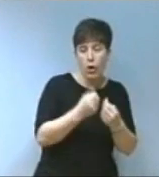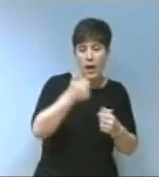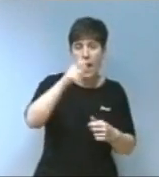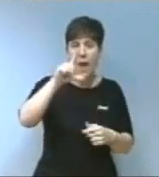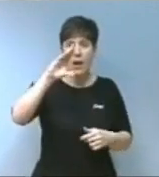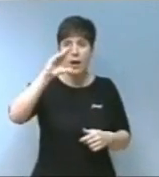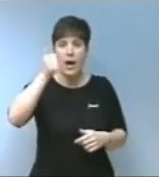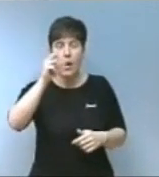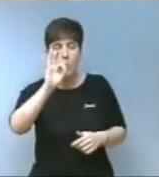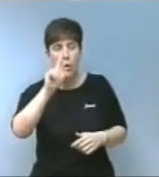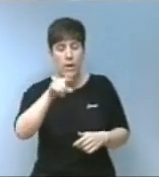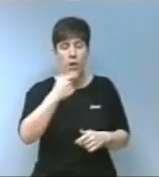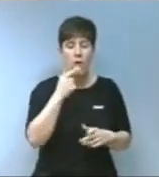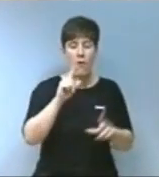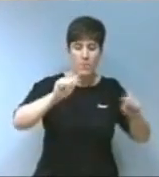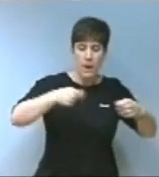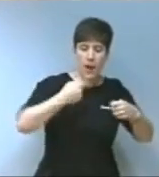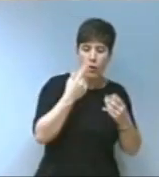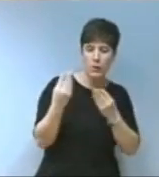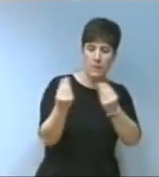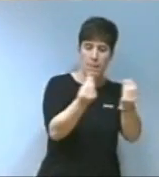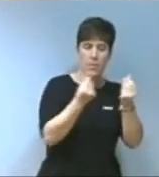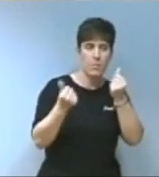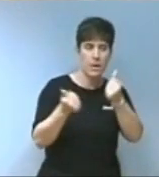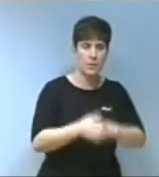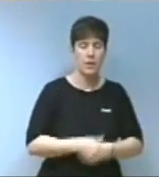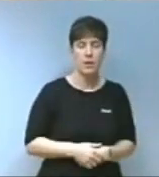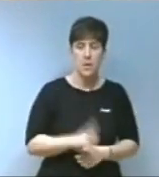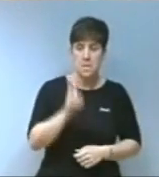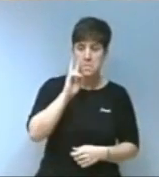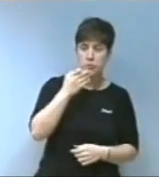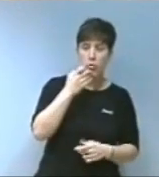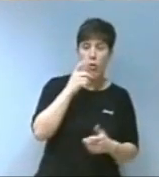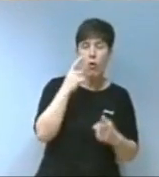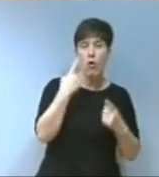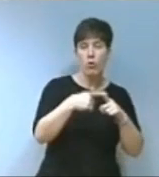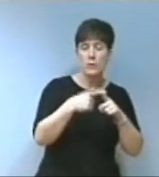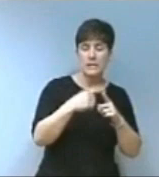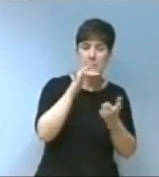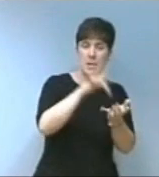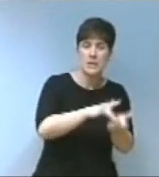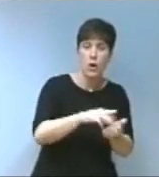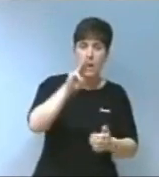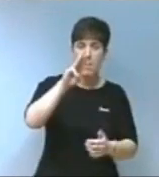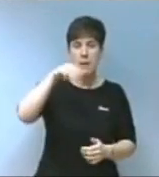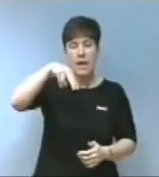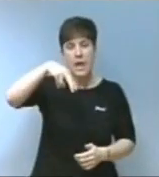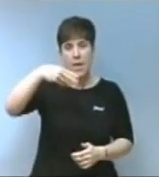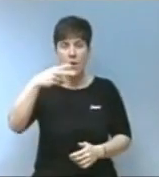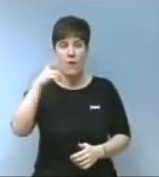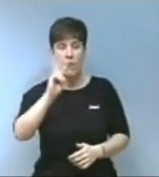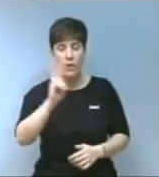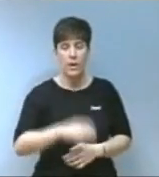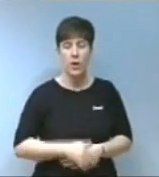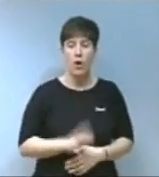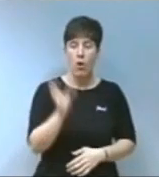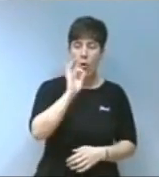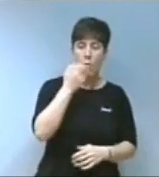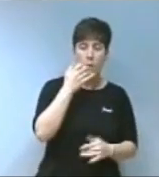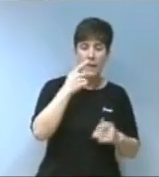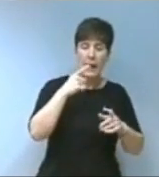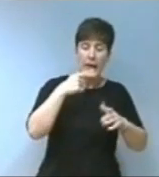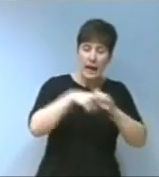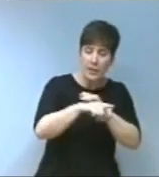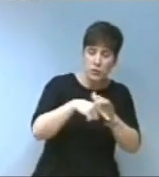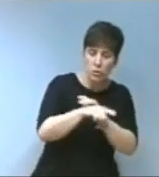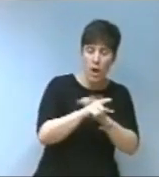tiene que ver con medio ambiente, viendo lo que pasa durante estos días con el PNV, o como si estuvieran gestionando una crisis diplomática con el